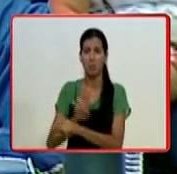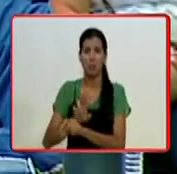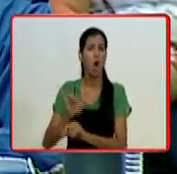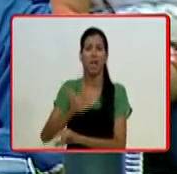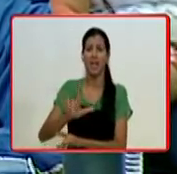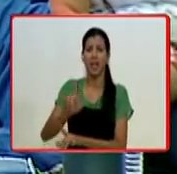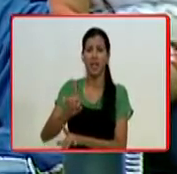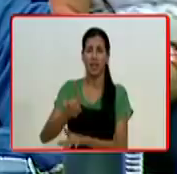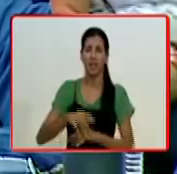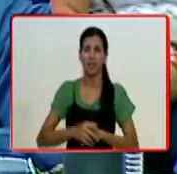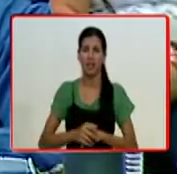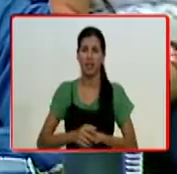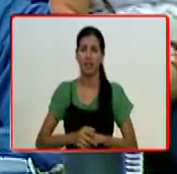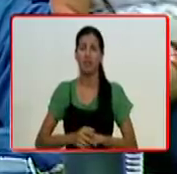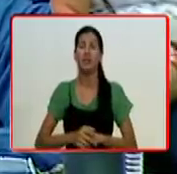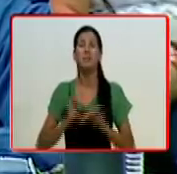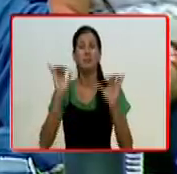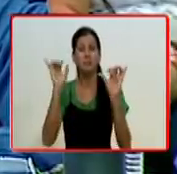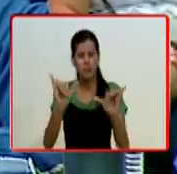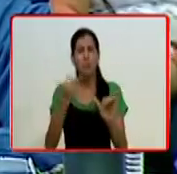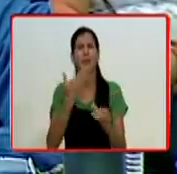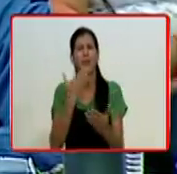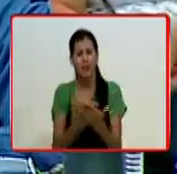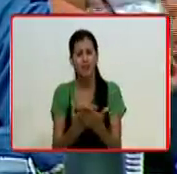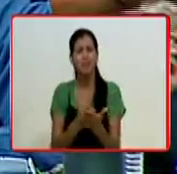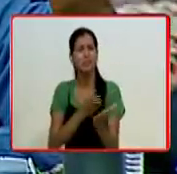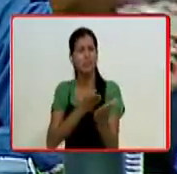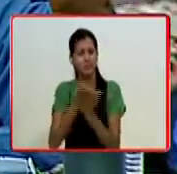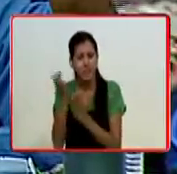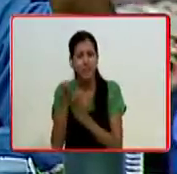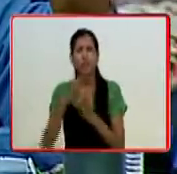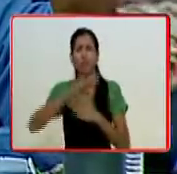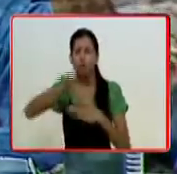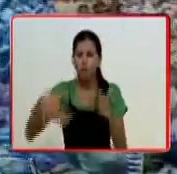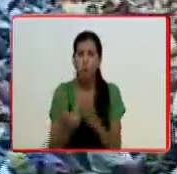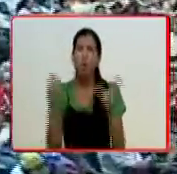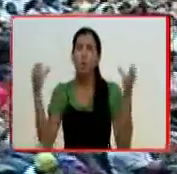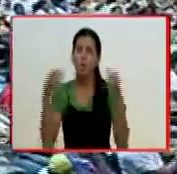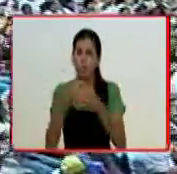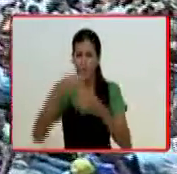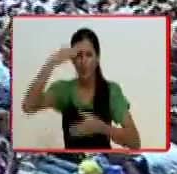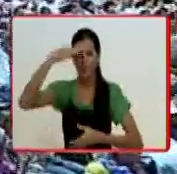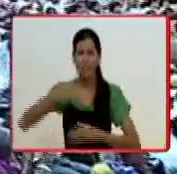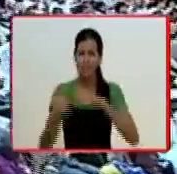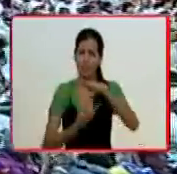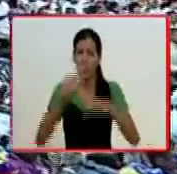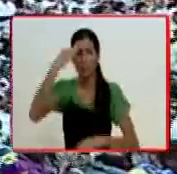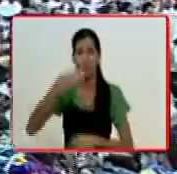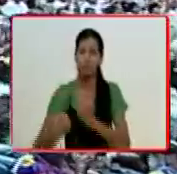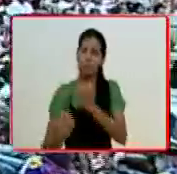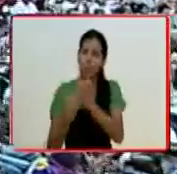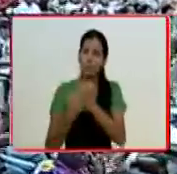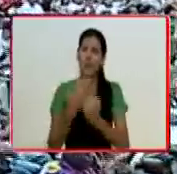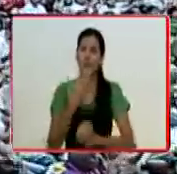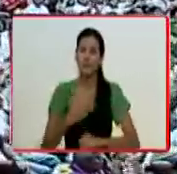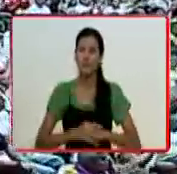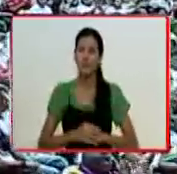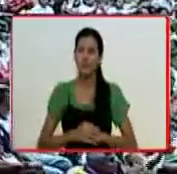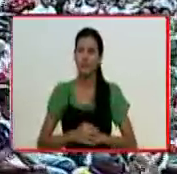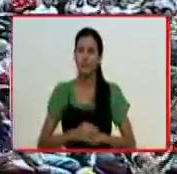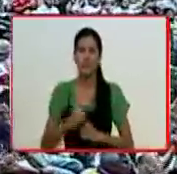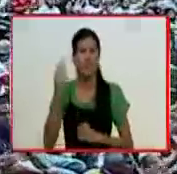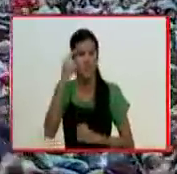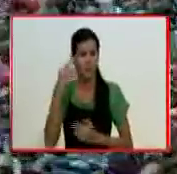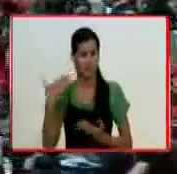lealtad de la Fuerza Armada Nacional Bolivariana, que ha sido ratificada todos estos